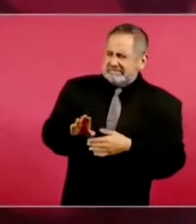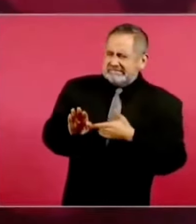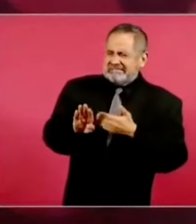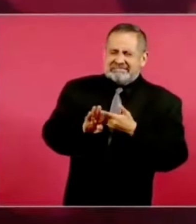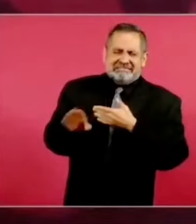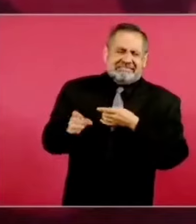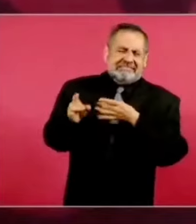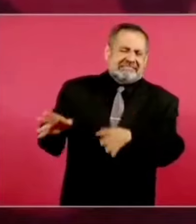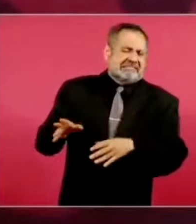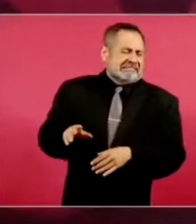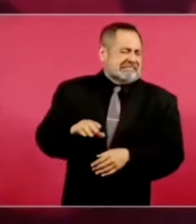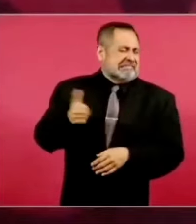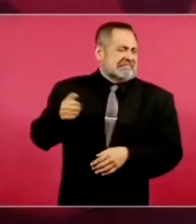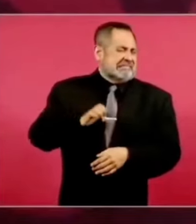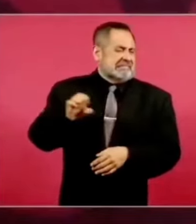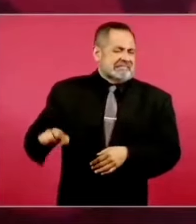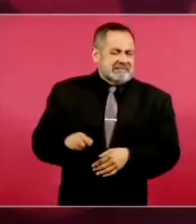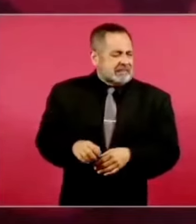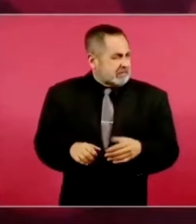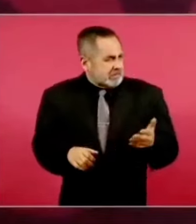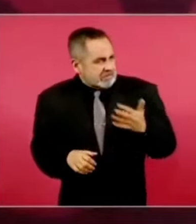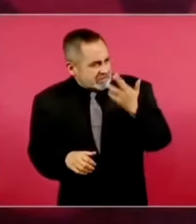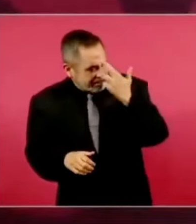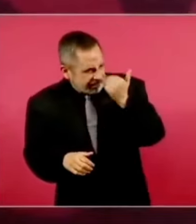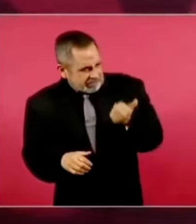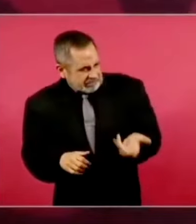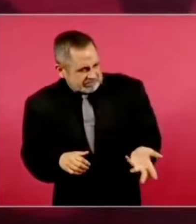racista Cuáles son tus